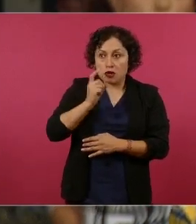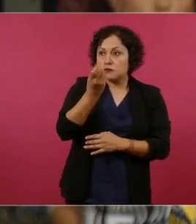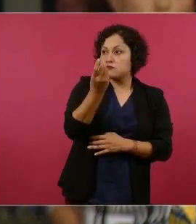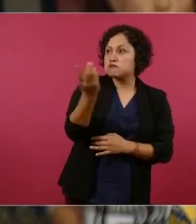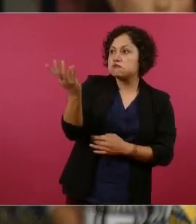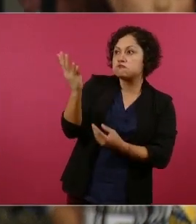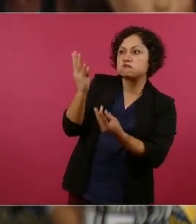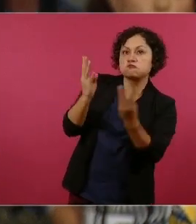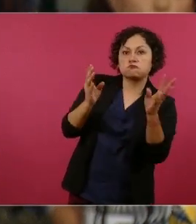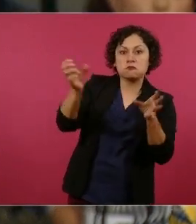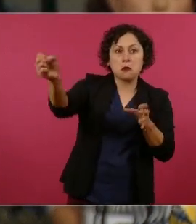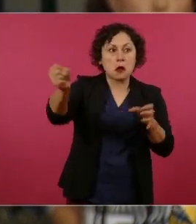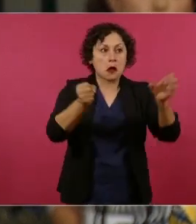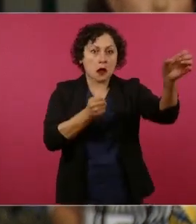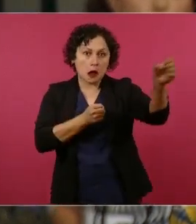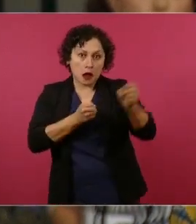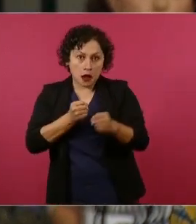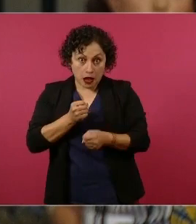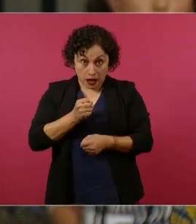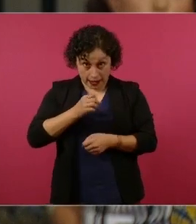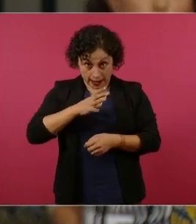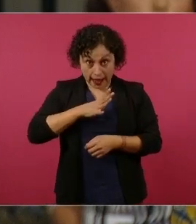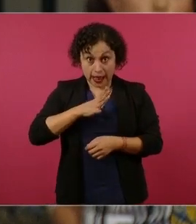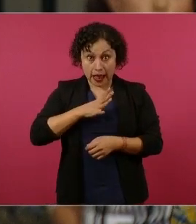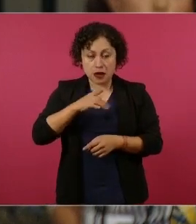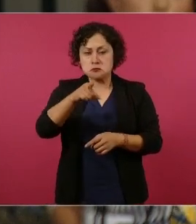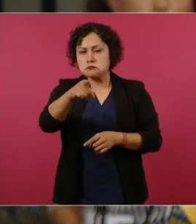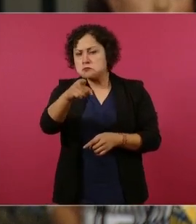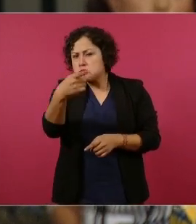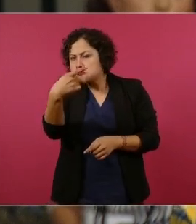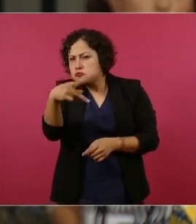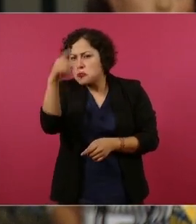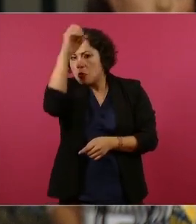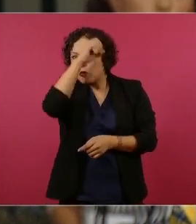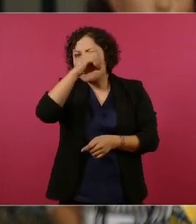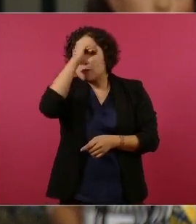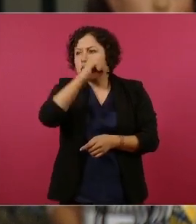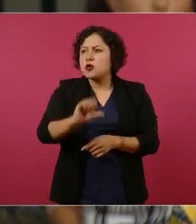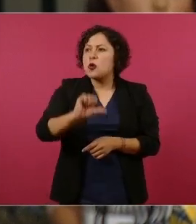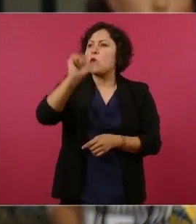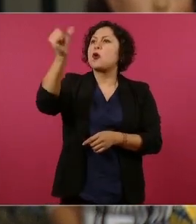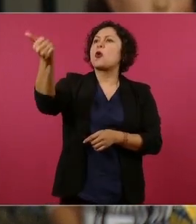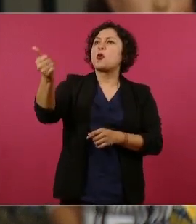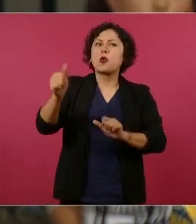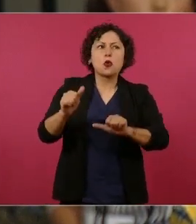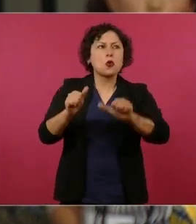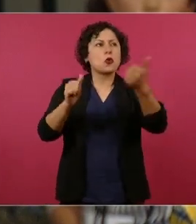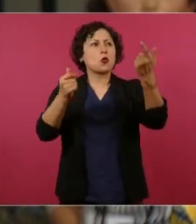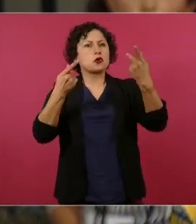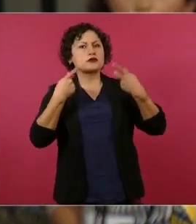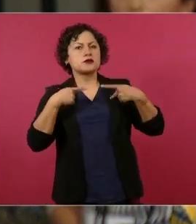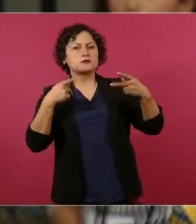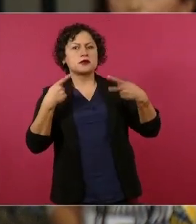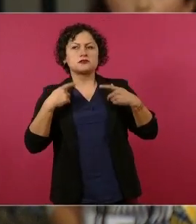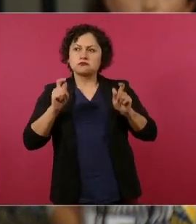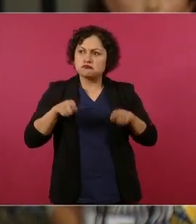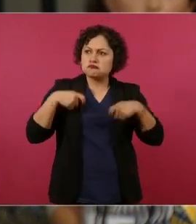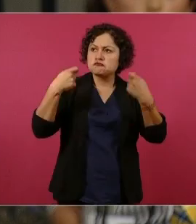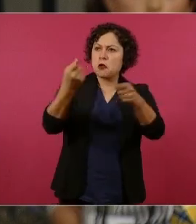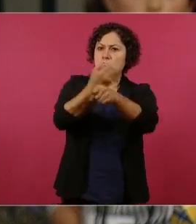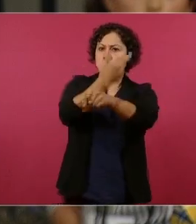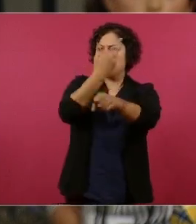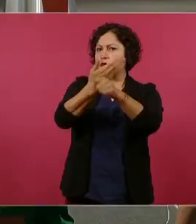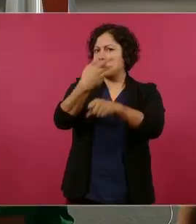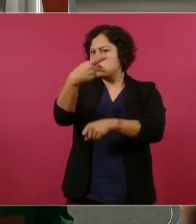ver de dónde vas a agarrar. ¿Hay otros secretarios que usted ve podrían dar continuidad con cambio en el gabinete de la doctora